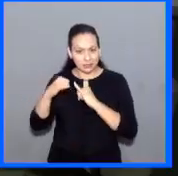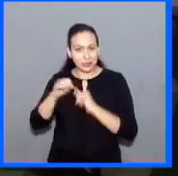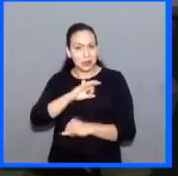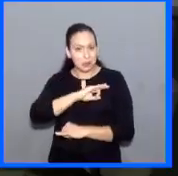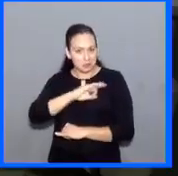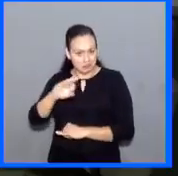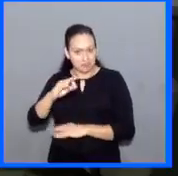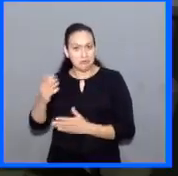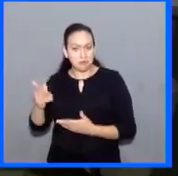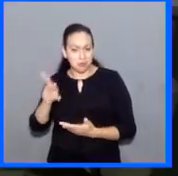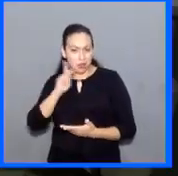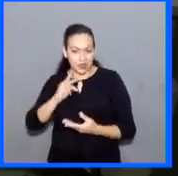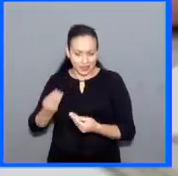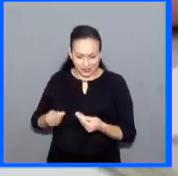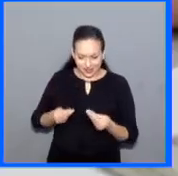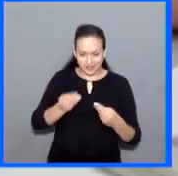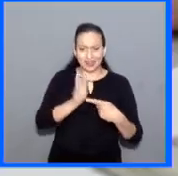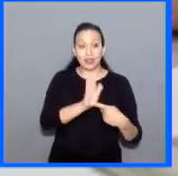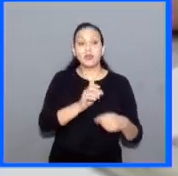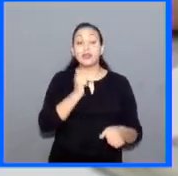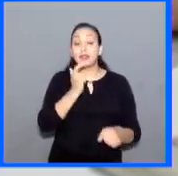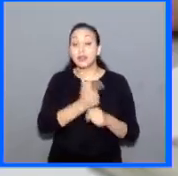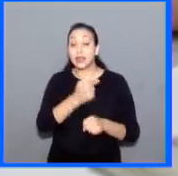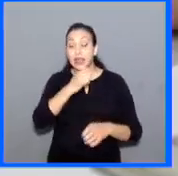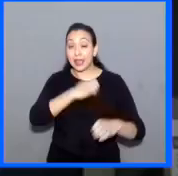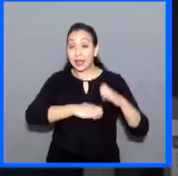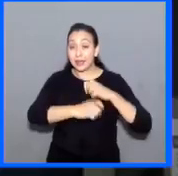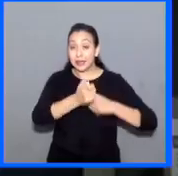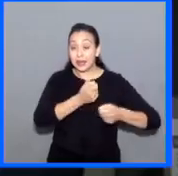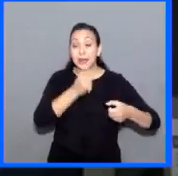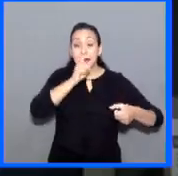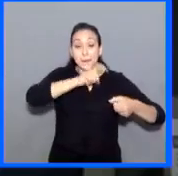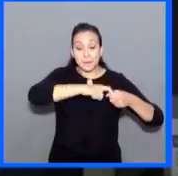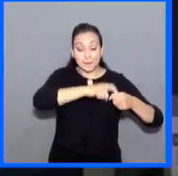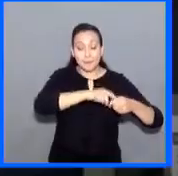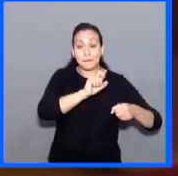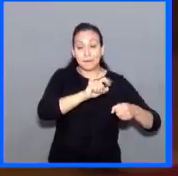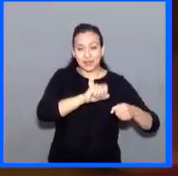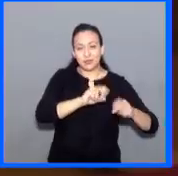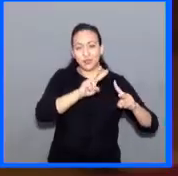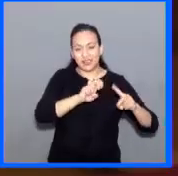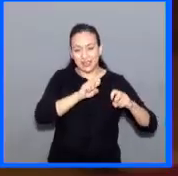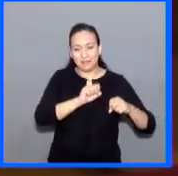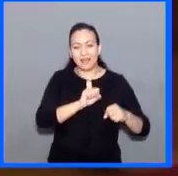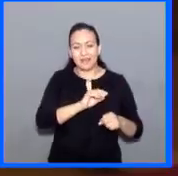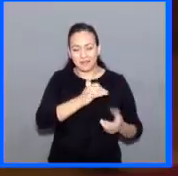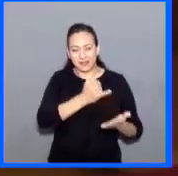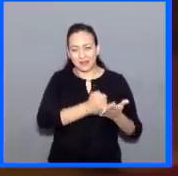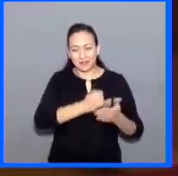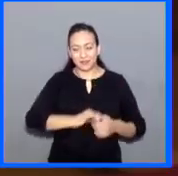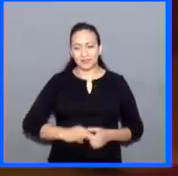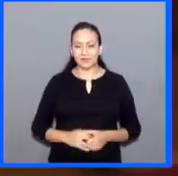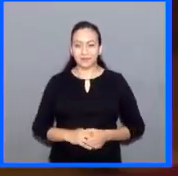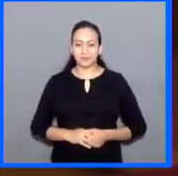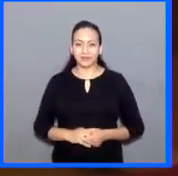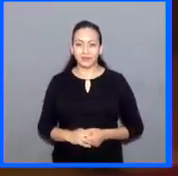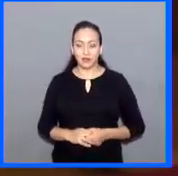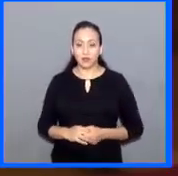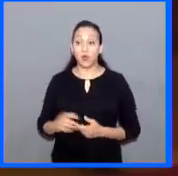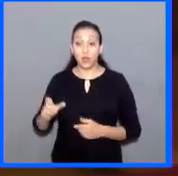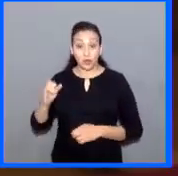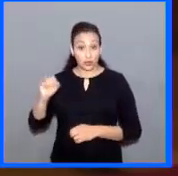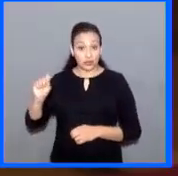comprobación respecto de empresas controladas bajo el régimen de consolidación fiscal. Las facultades de comprobación que